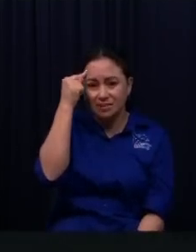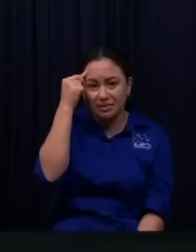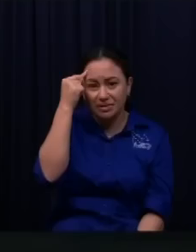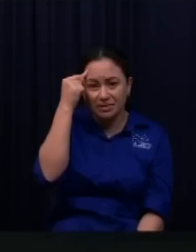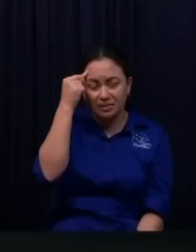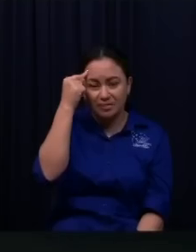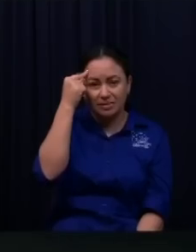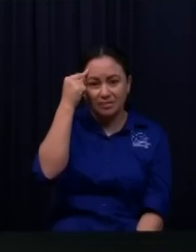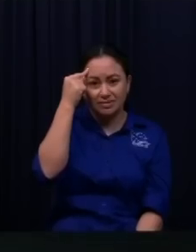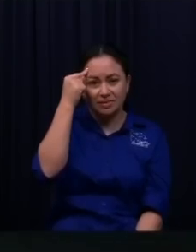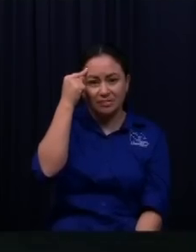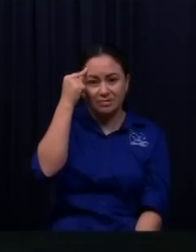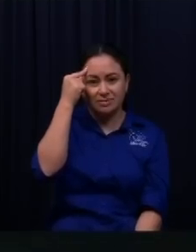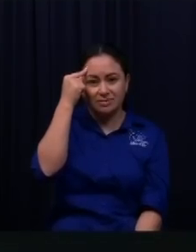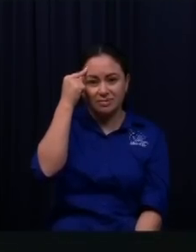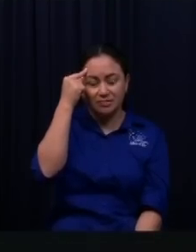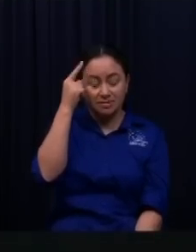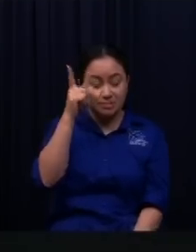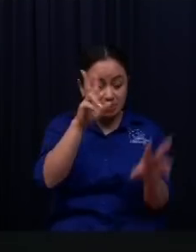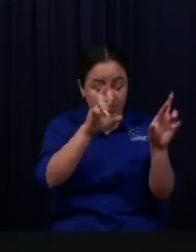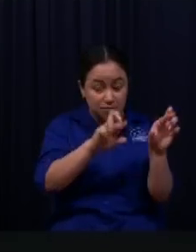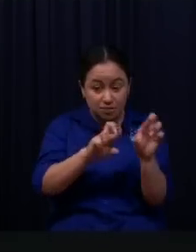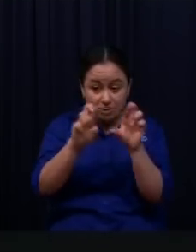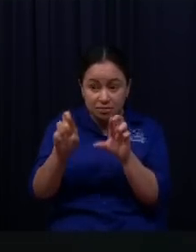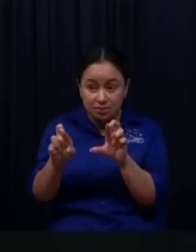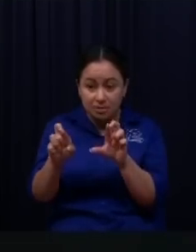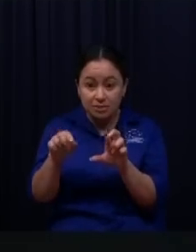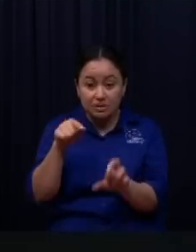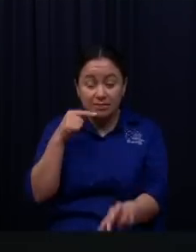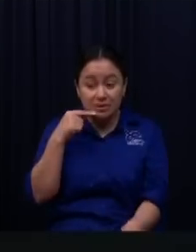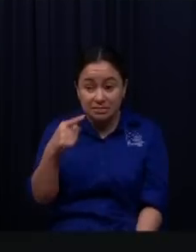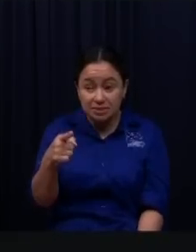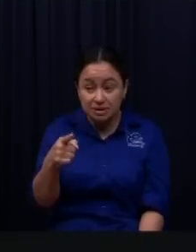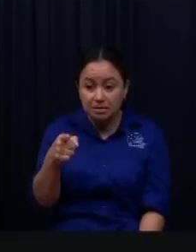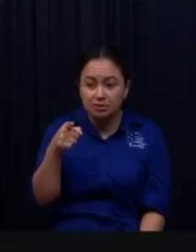usted vuelve en sí, porque le dice la gente, te estaba hablando,